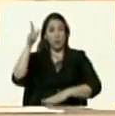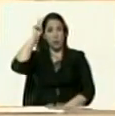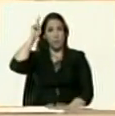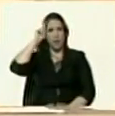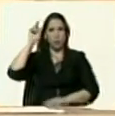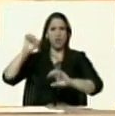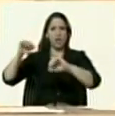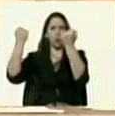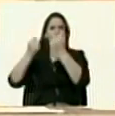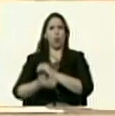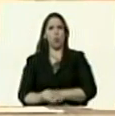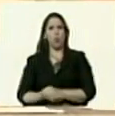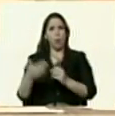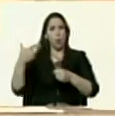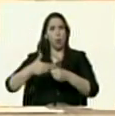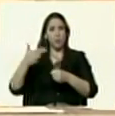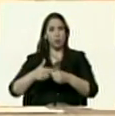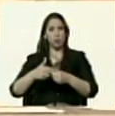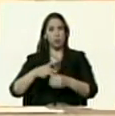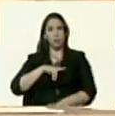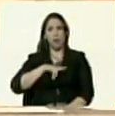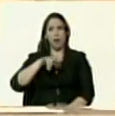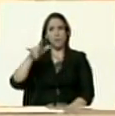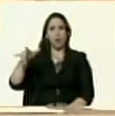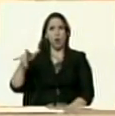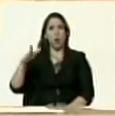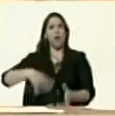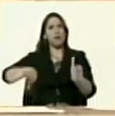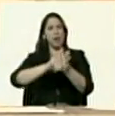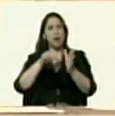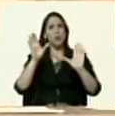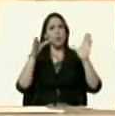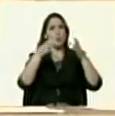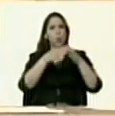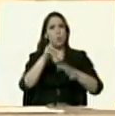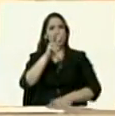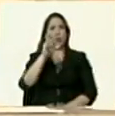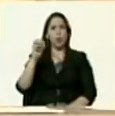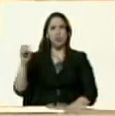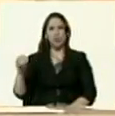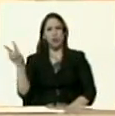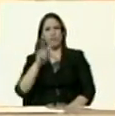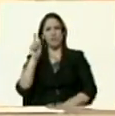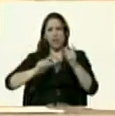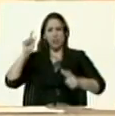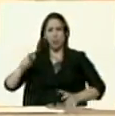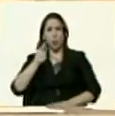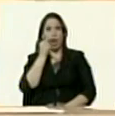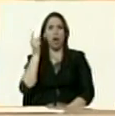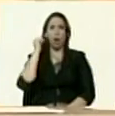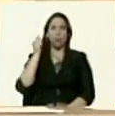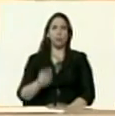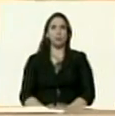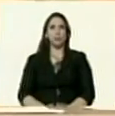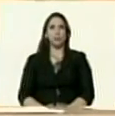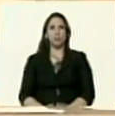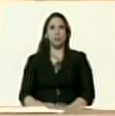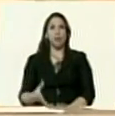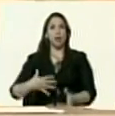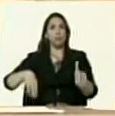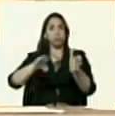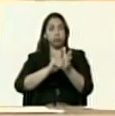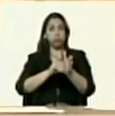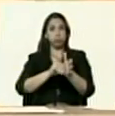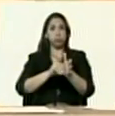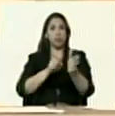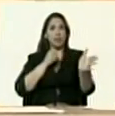negó el combustible al avión que se iba a traer a un grupo de 200 venezolanos y venezolanas que los traemos